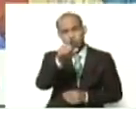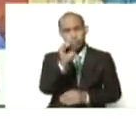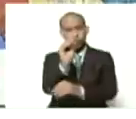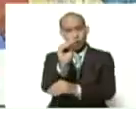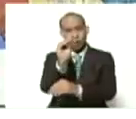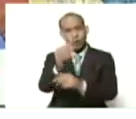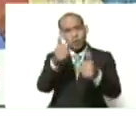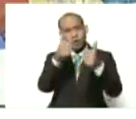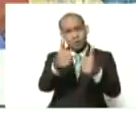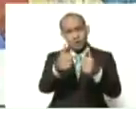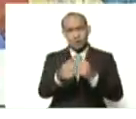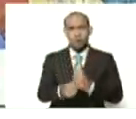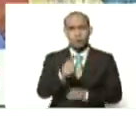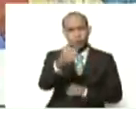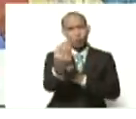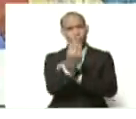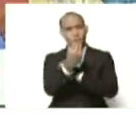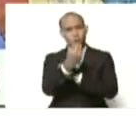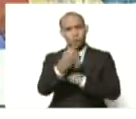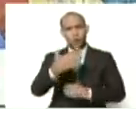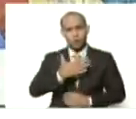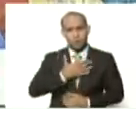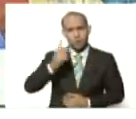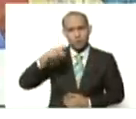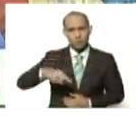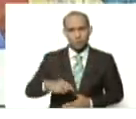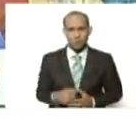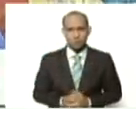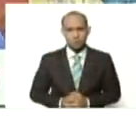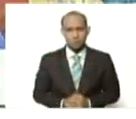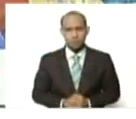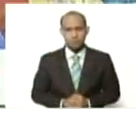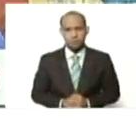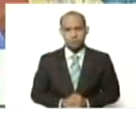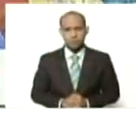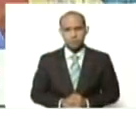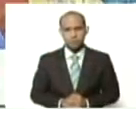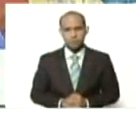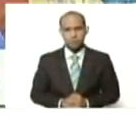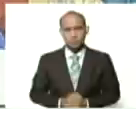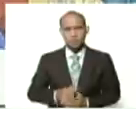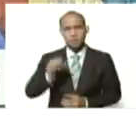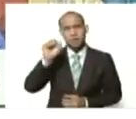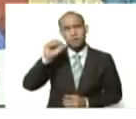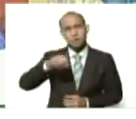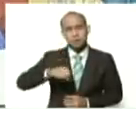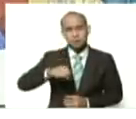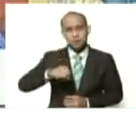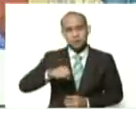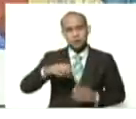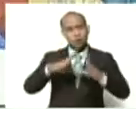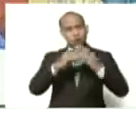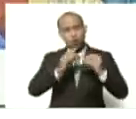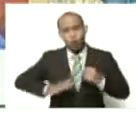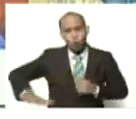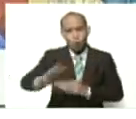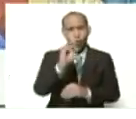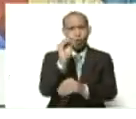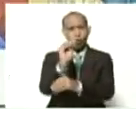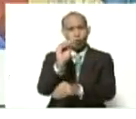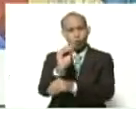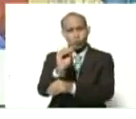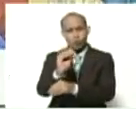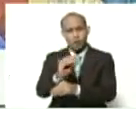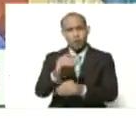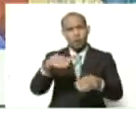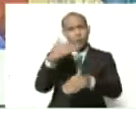cuidas bien, tú me cuidas también. Si nos cuidamos todos